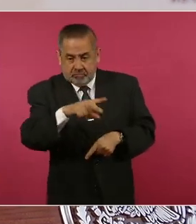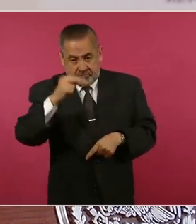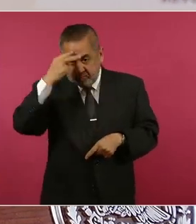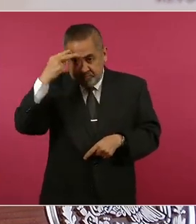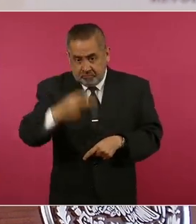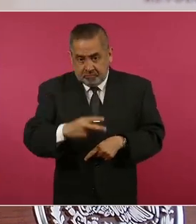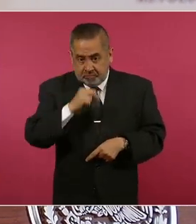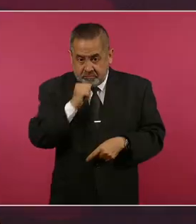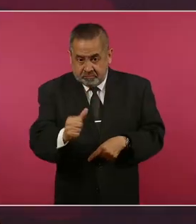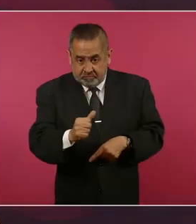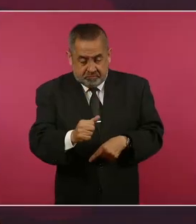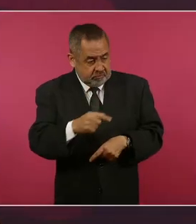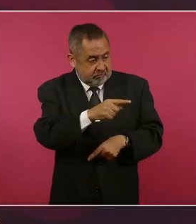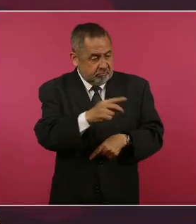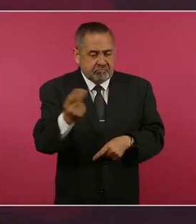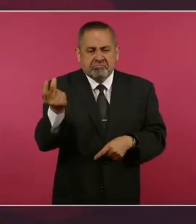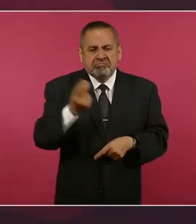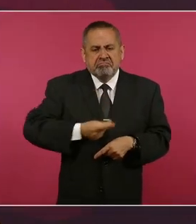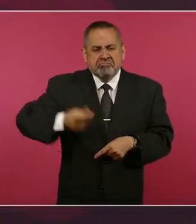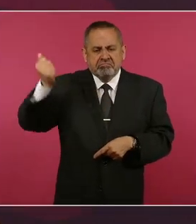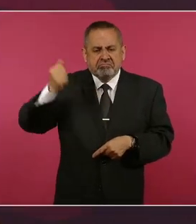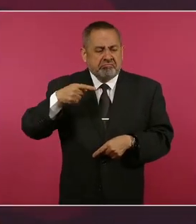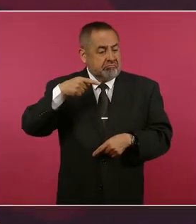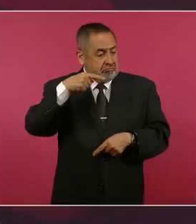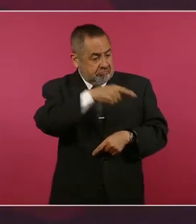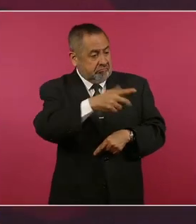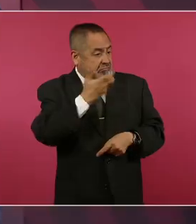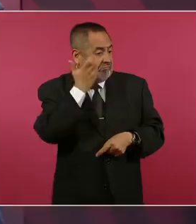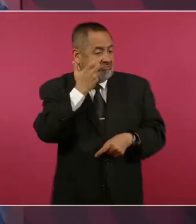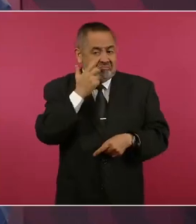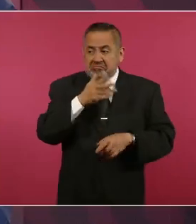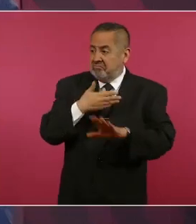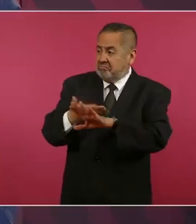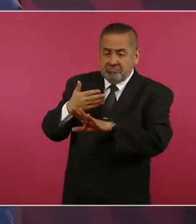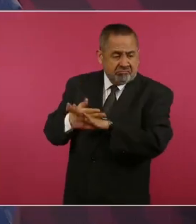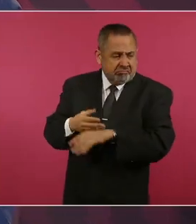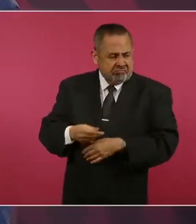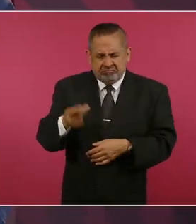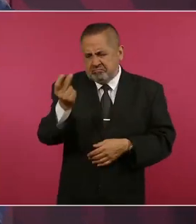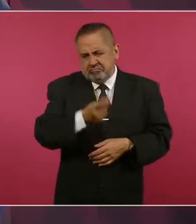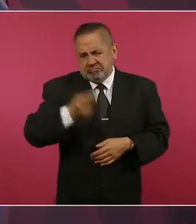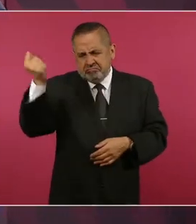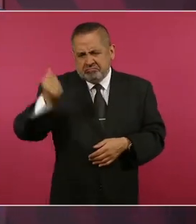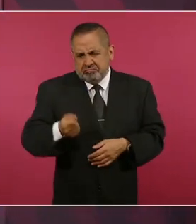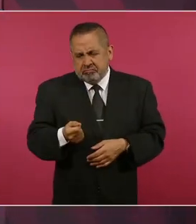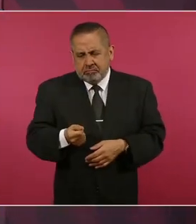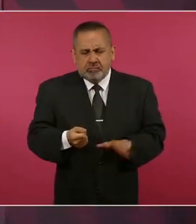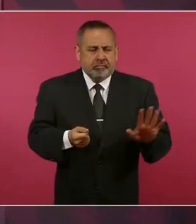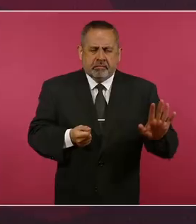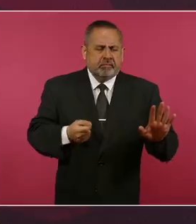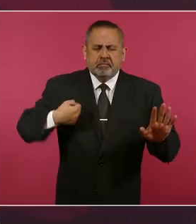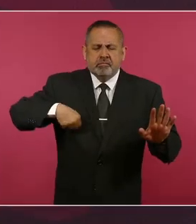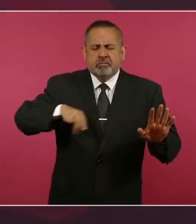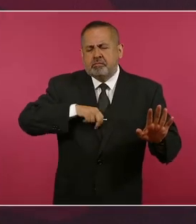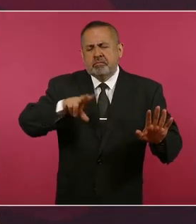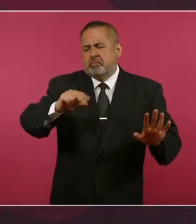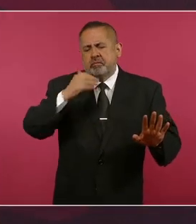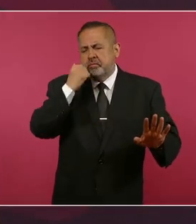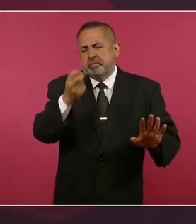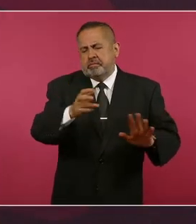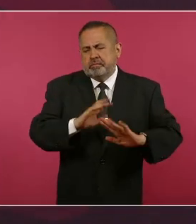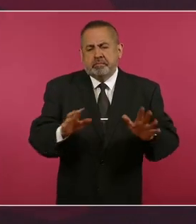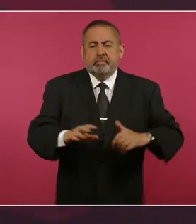por ser extranjero pernicioso. Eso no, nosotros no actuamos.